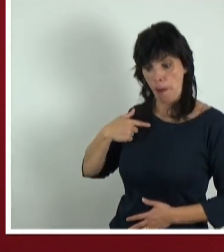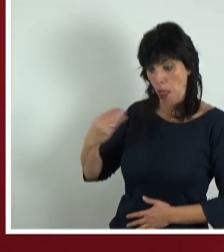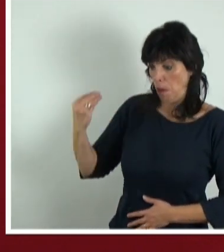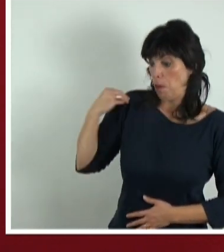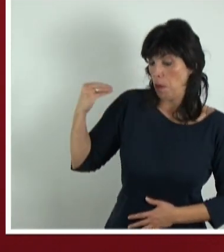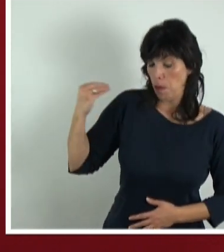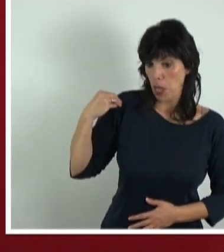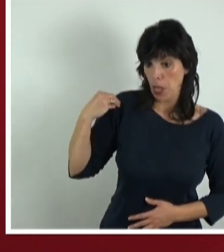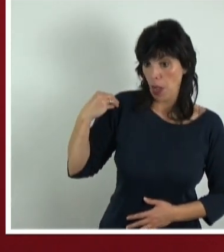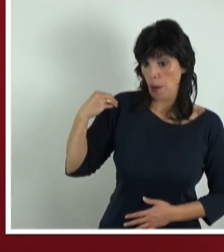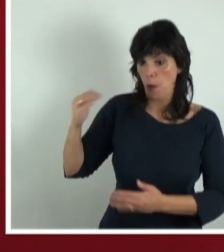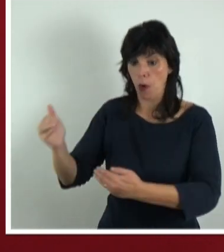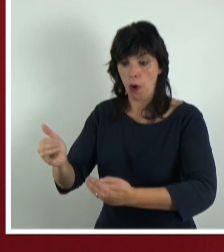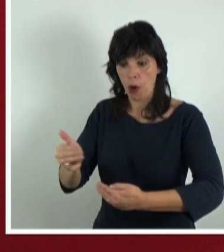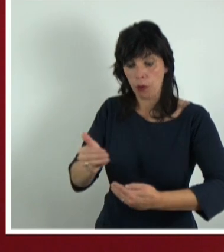y me apartó,